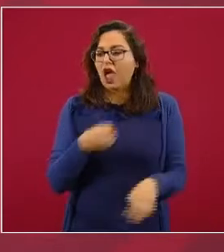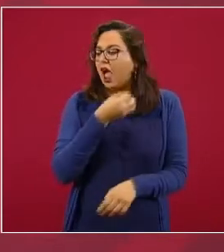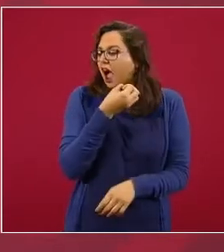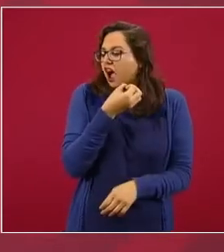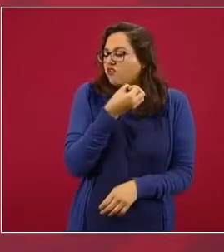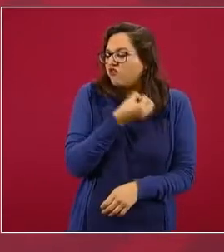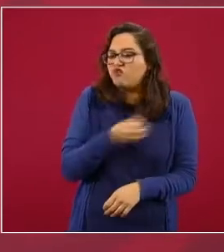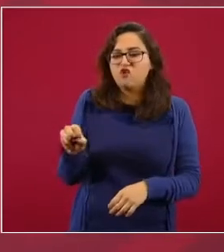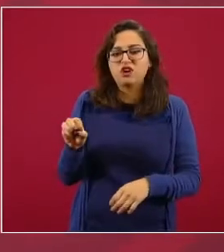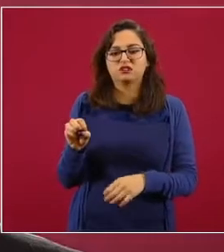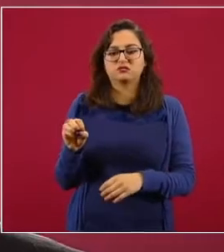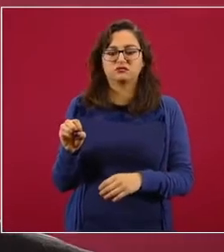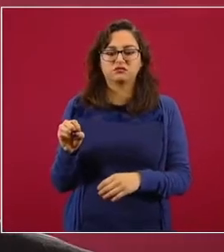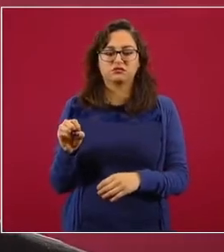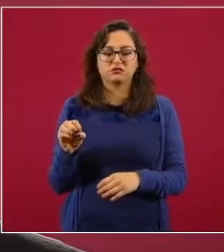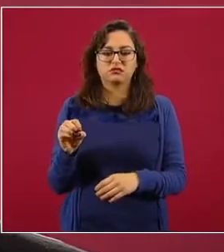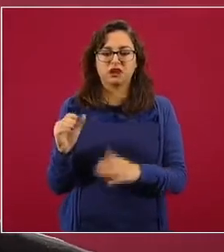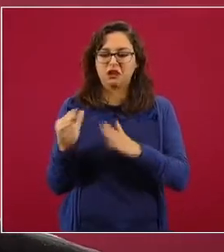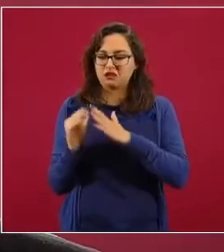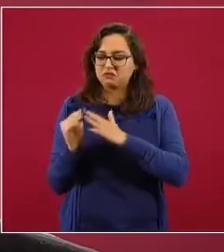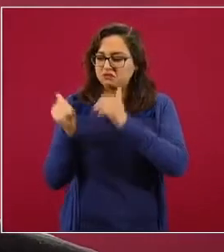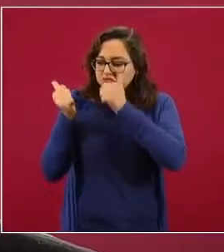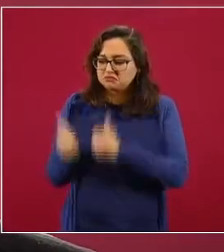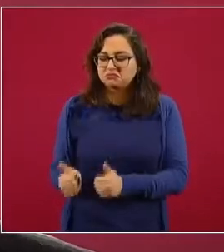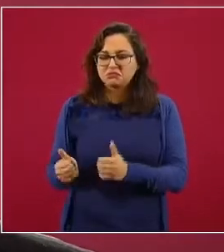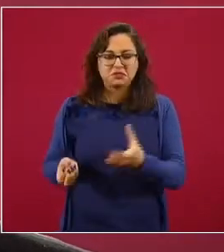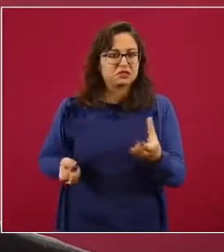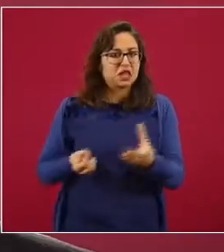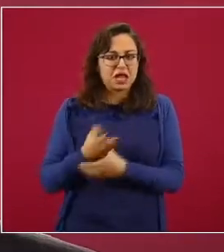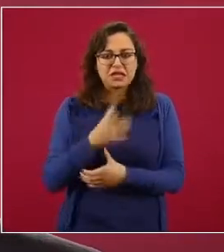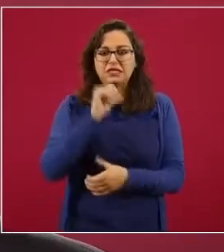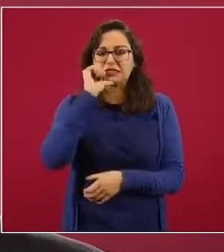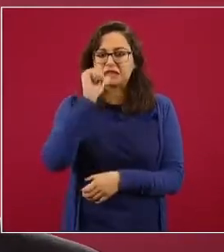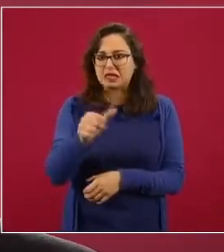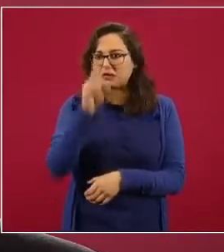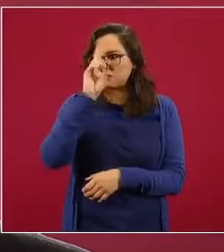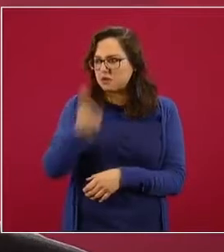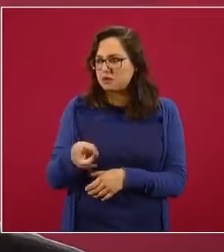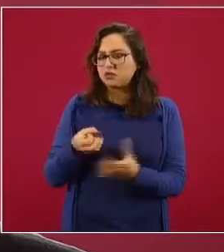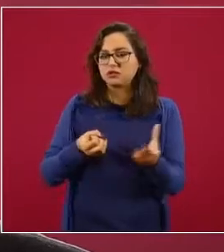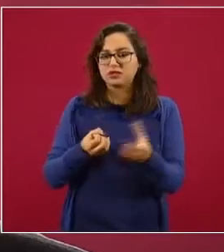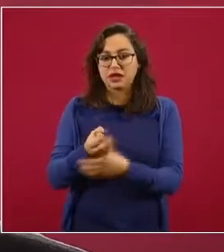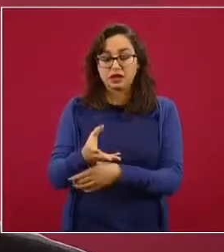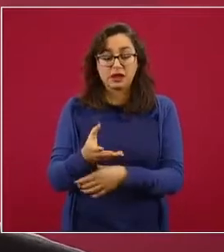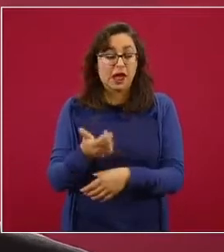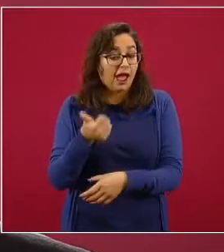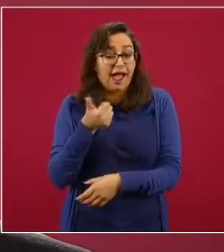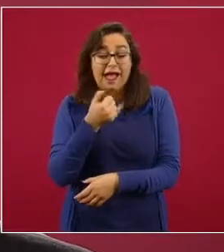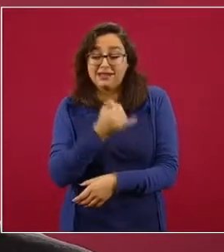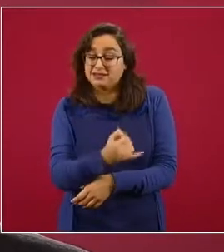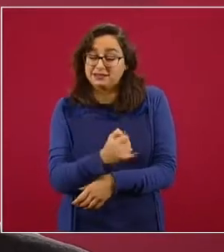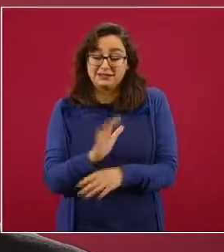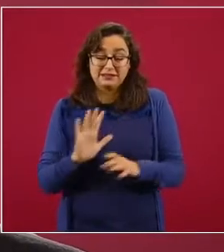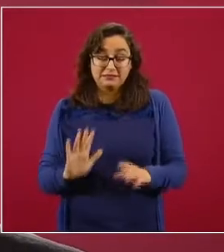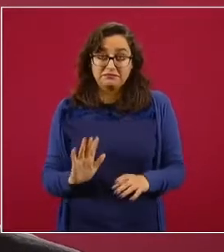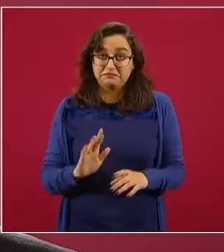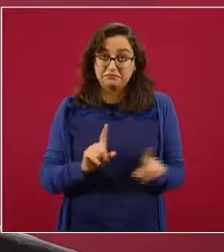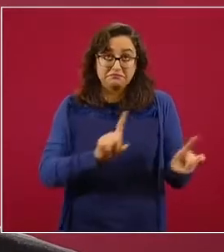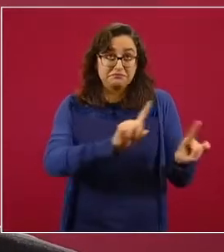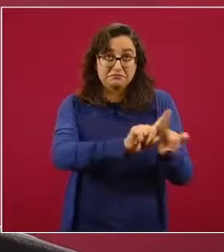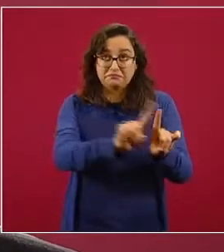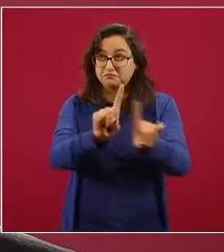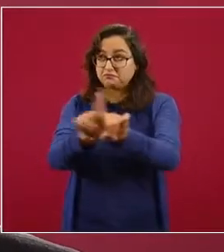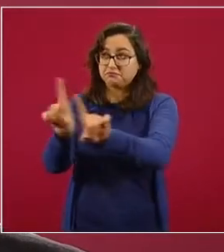ciudadanas y ciudadanos a no deambular en el espacio público. El Gobierno de México consideró este tipo